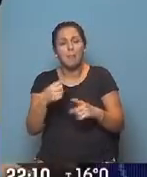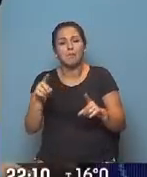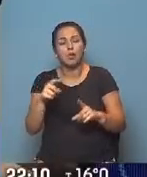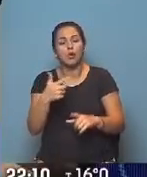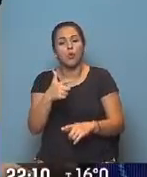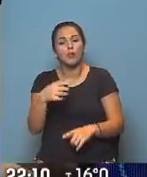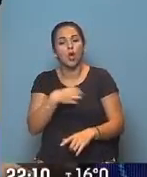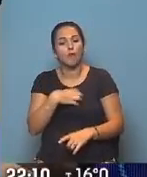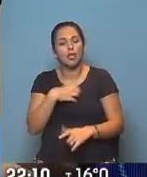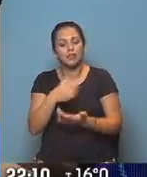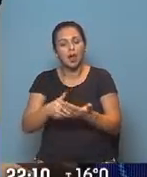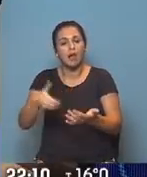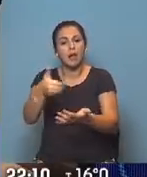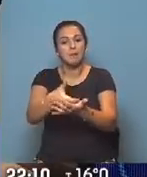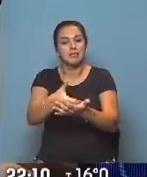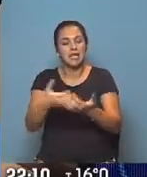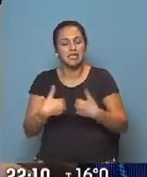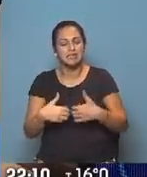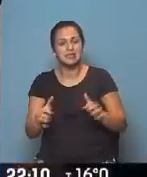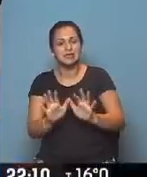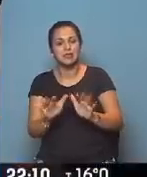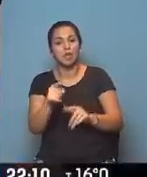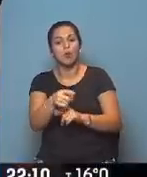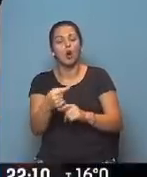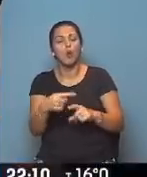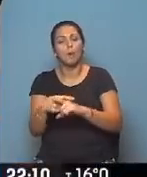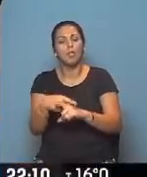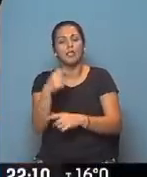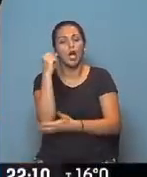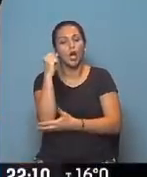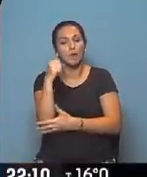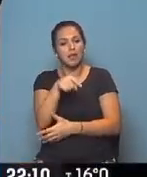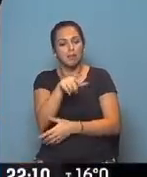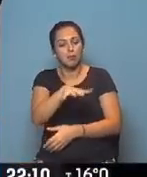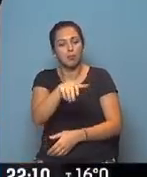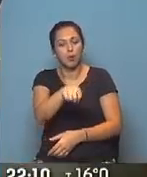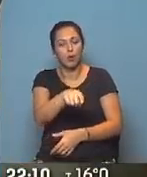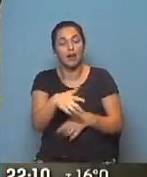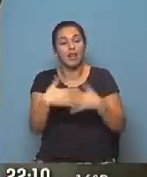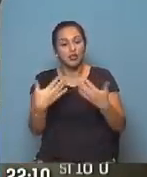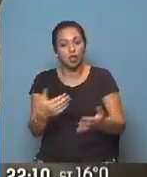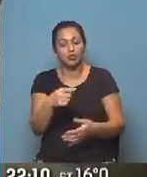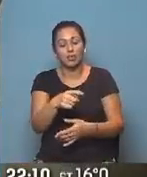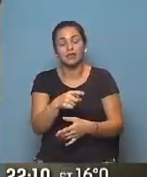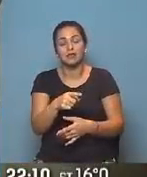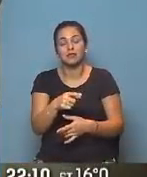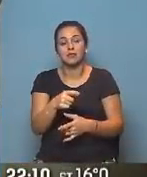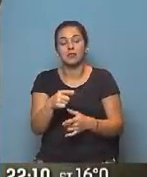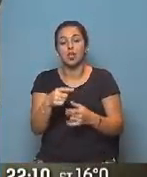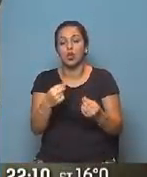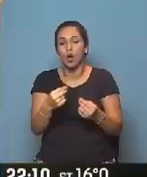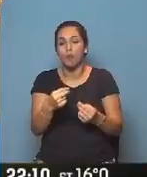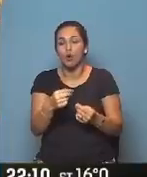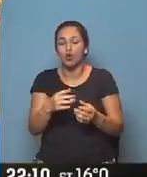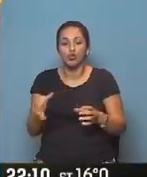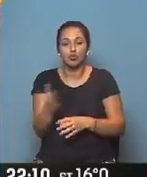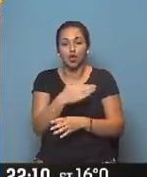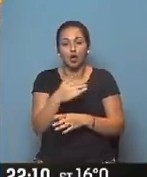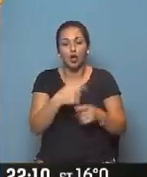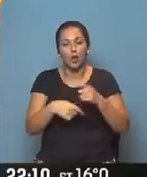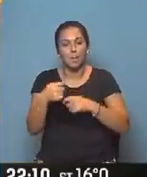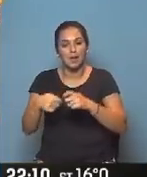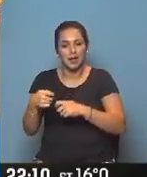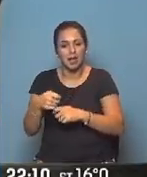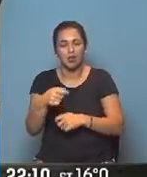los inversores en la política macroeconómica de Erdogan y, por extensión, en la rentabilidad de todos los mercados